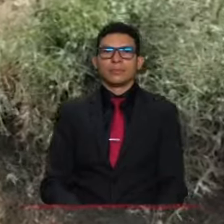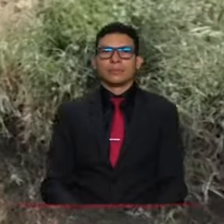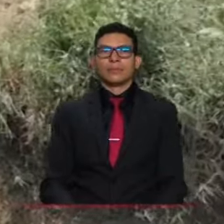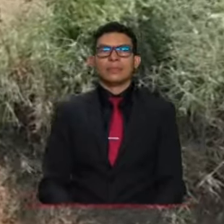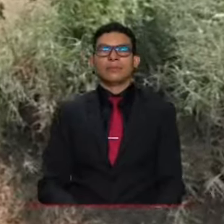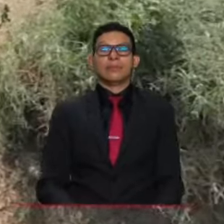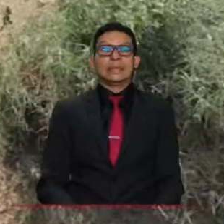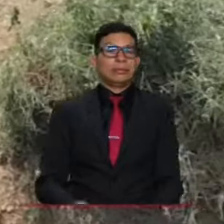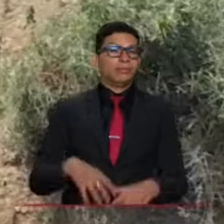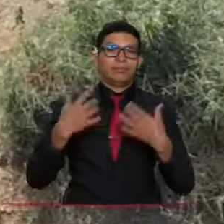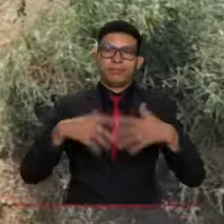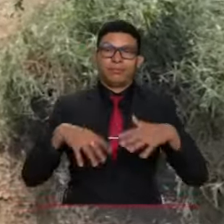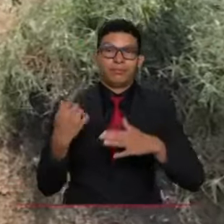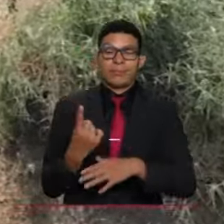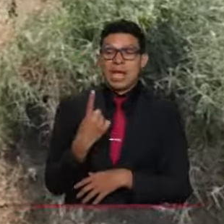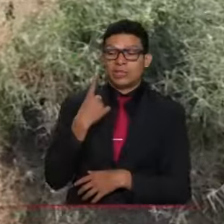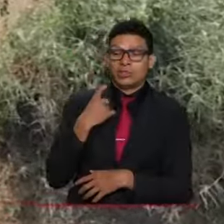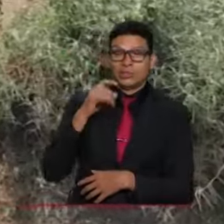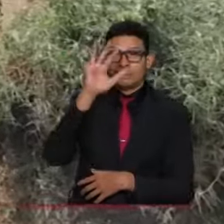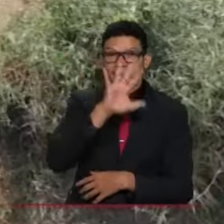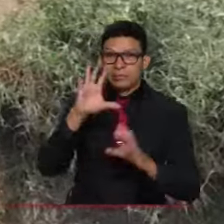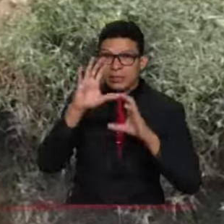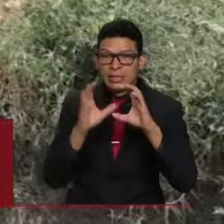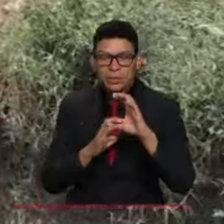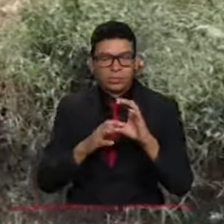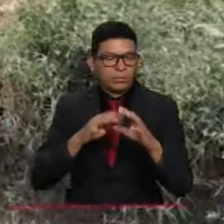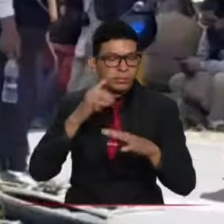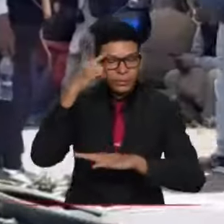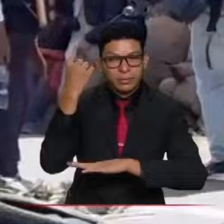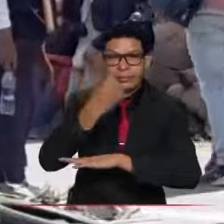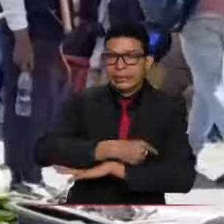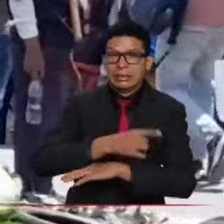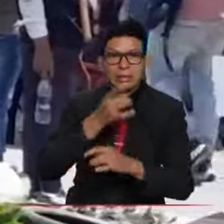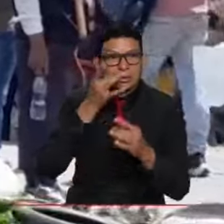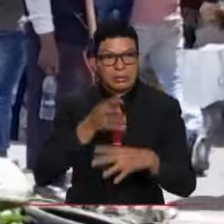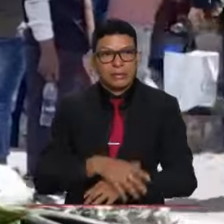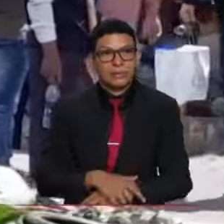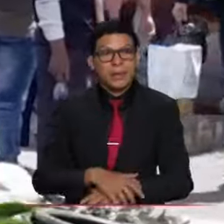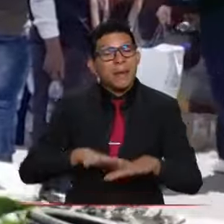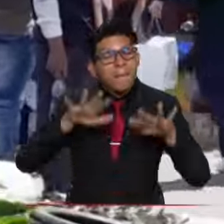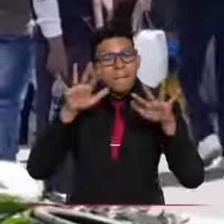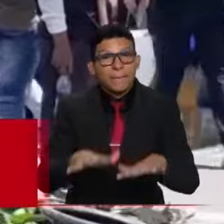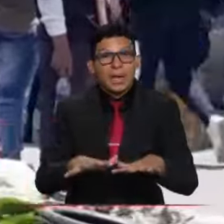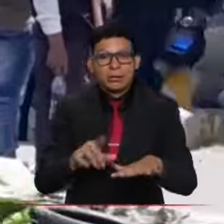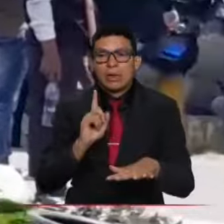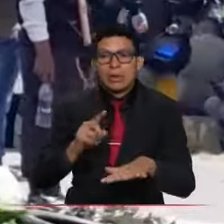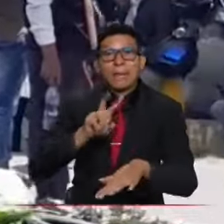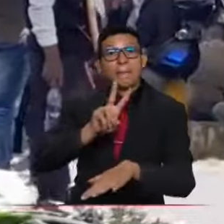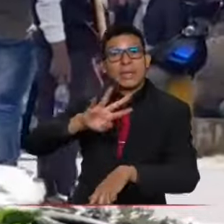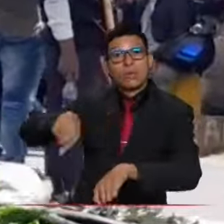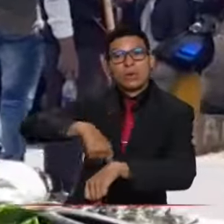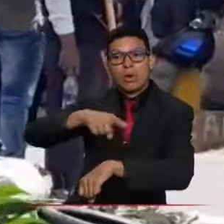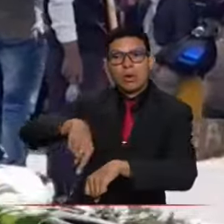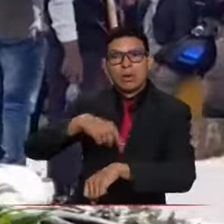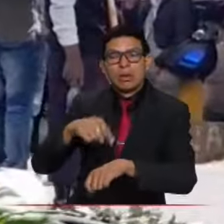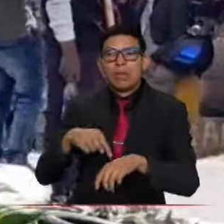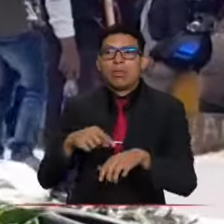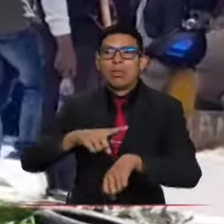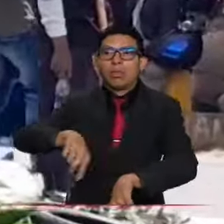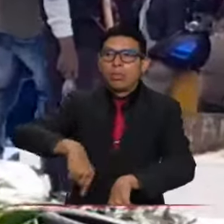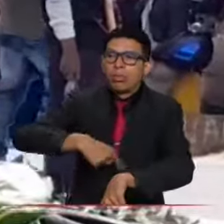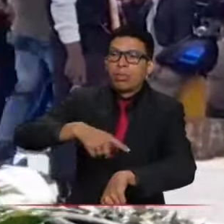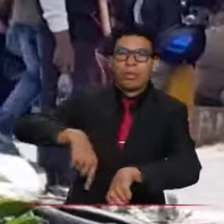Un día para olvidar vivió el departamento del Cauca. El bloqueo de la vía panamericana, que completó más de 24 horas, generó todo